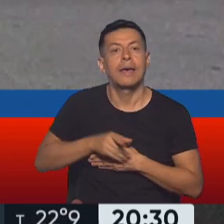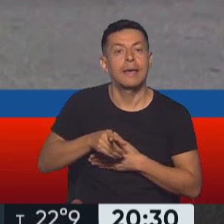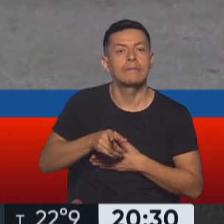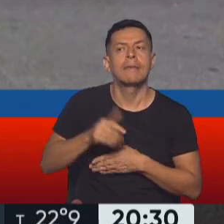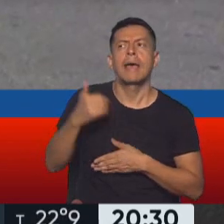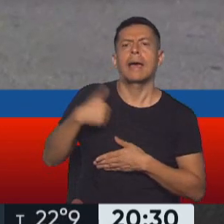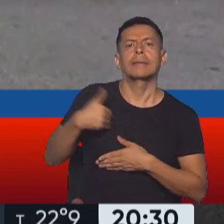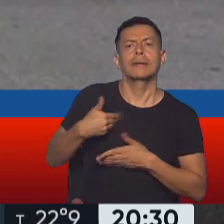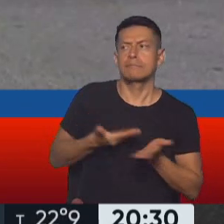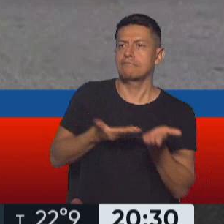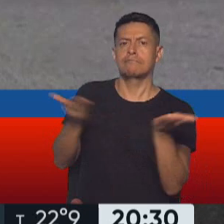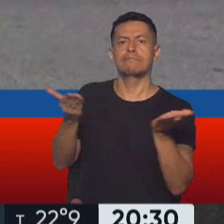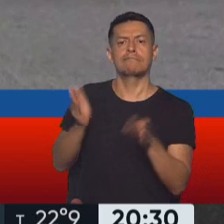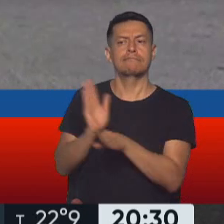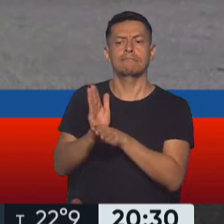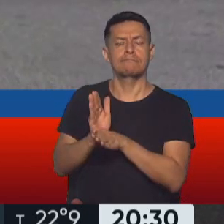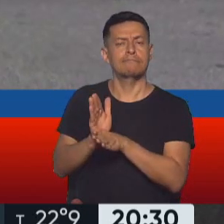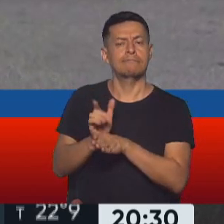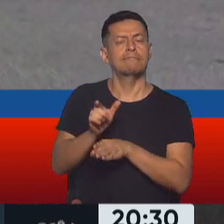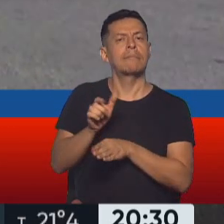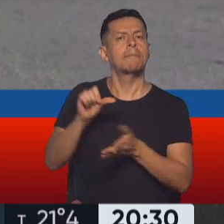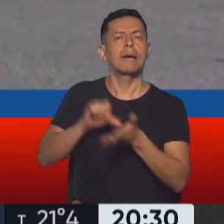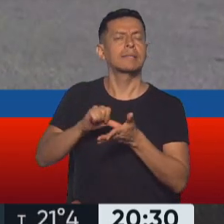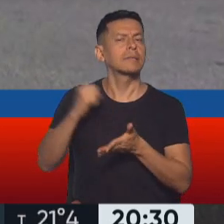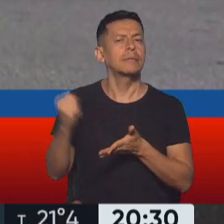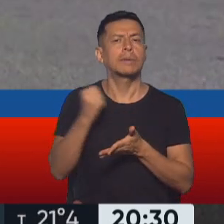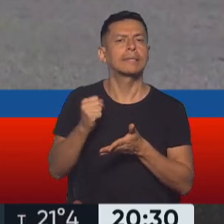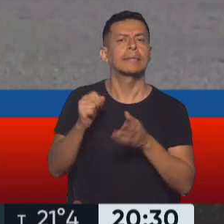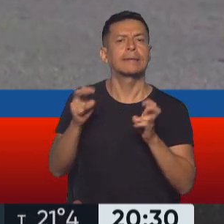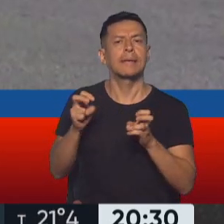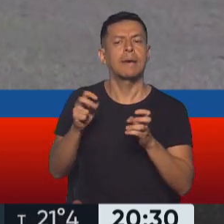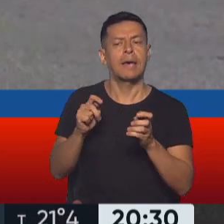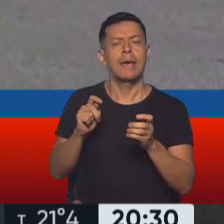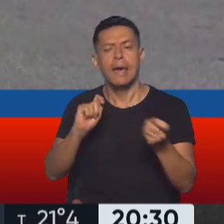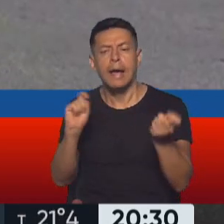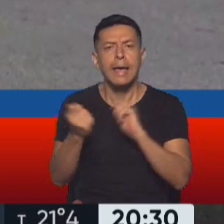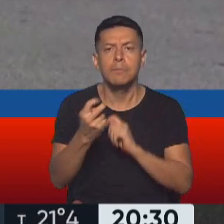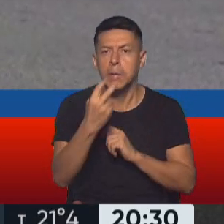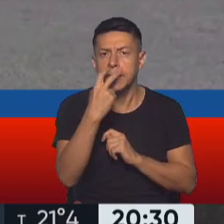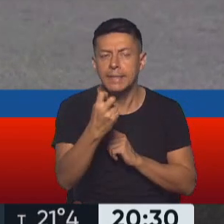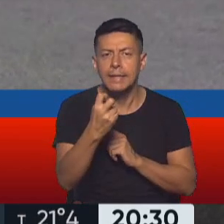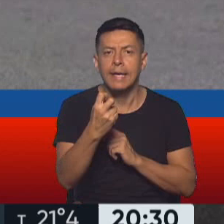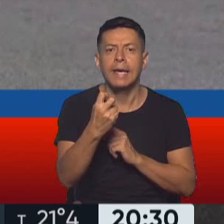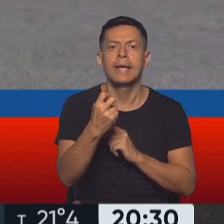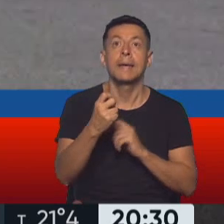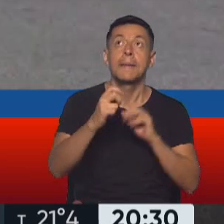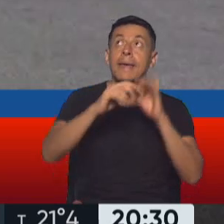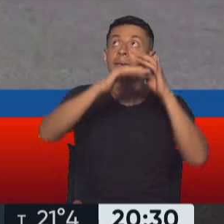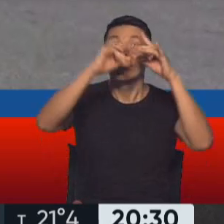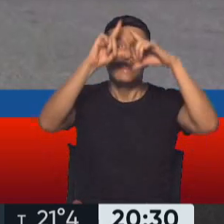como un actor principal en el área de la transición energética, la ciencia del espacio,